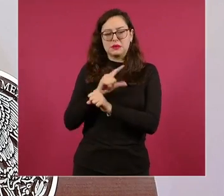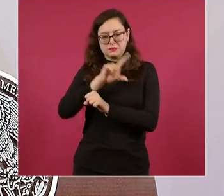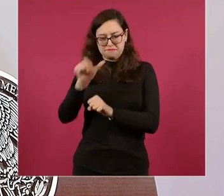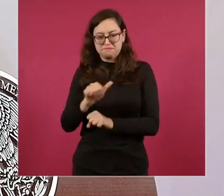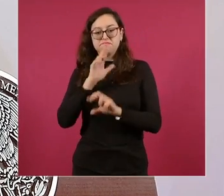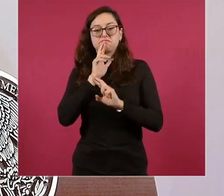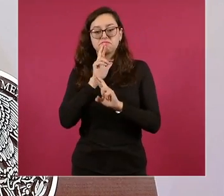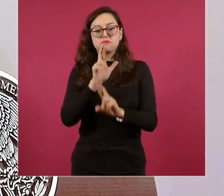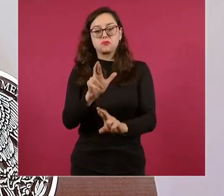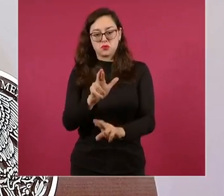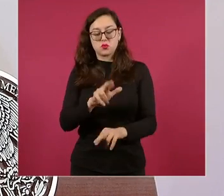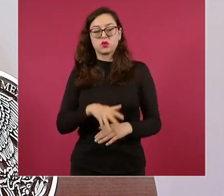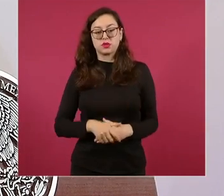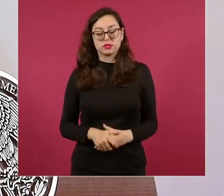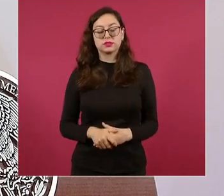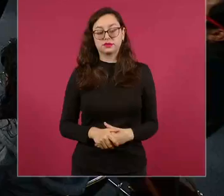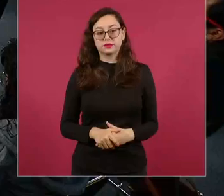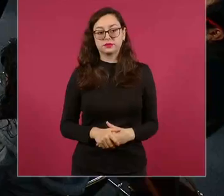para